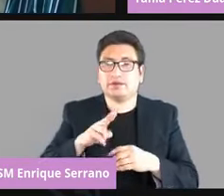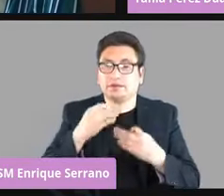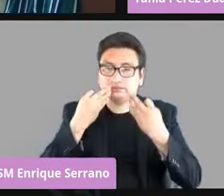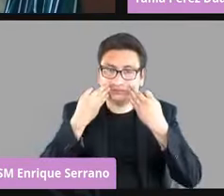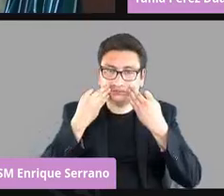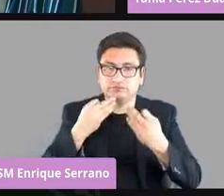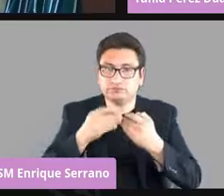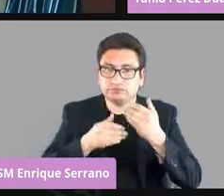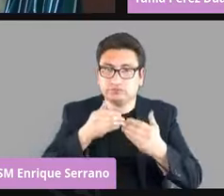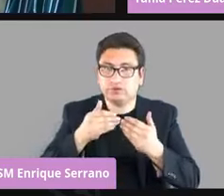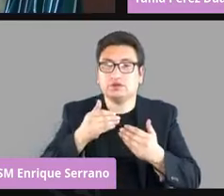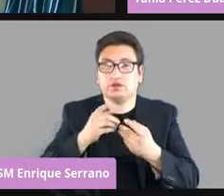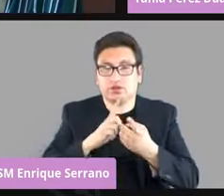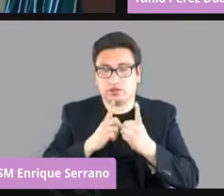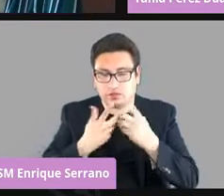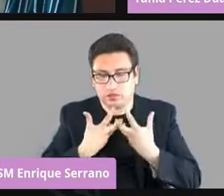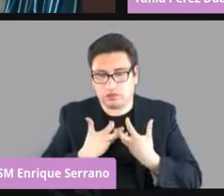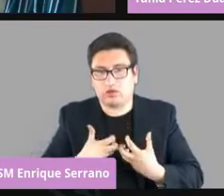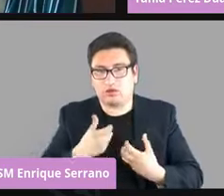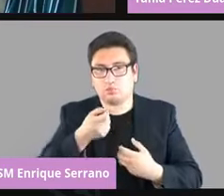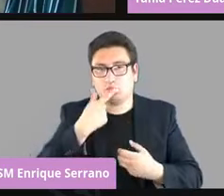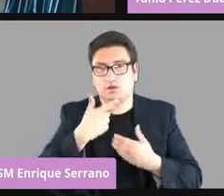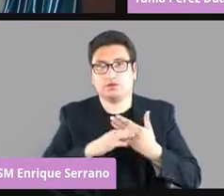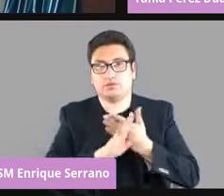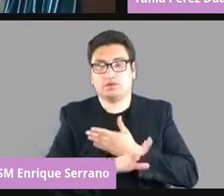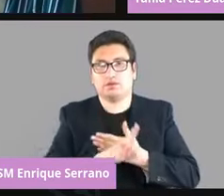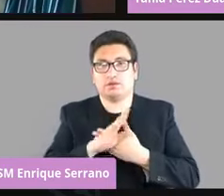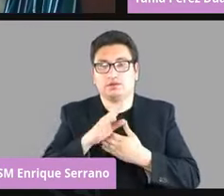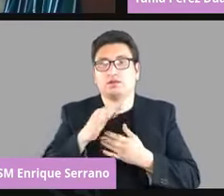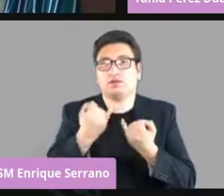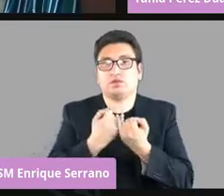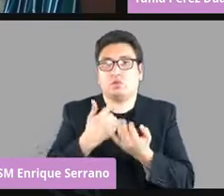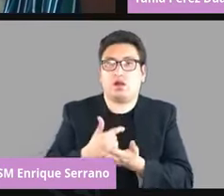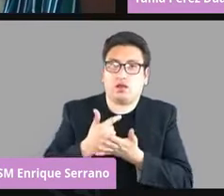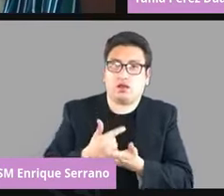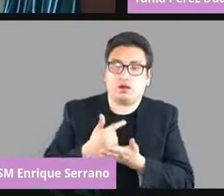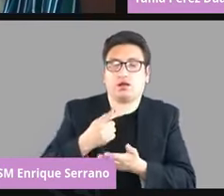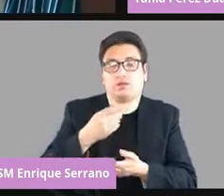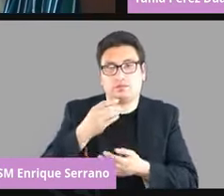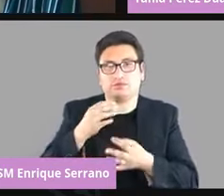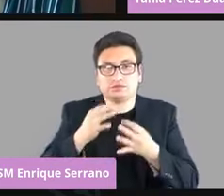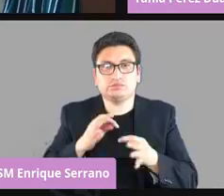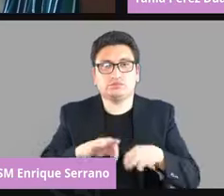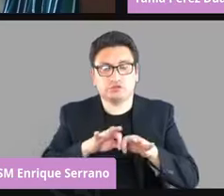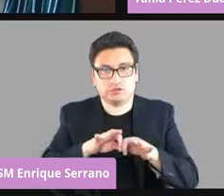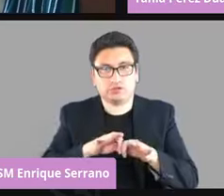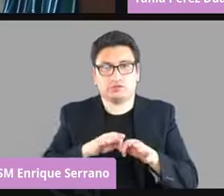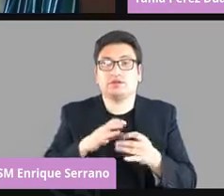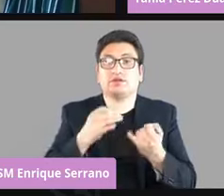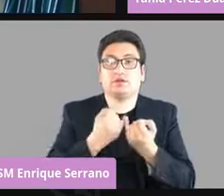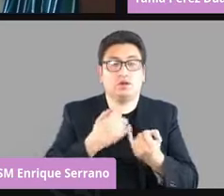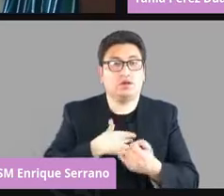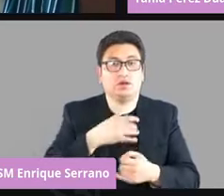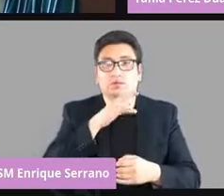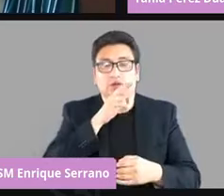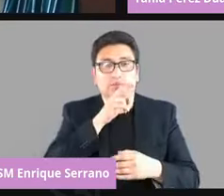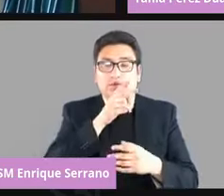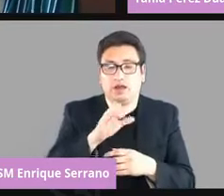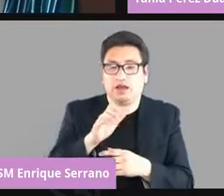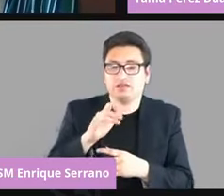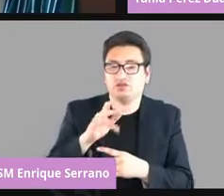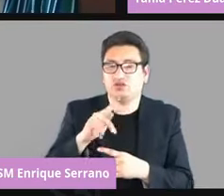el antidepresivo correcto con la dosis correcta. Y los ansiolíticos es algo que no